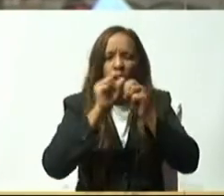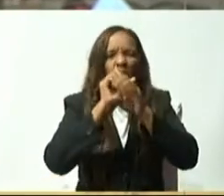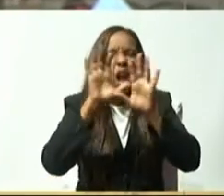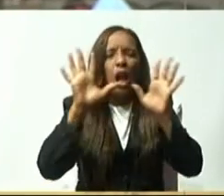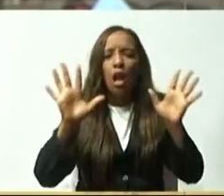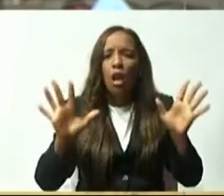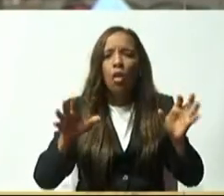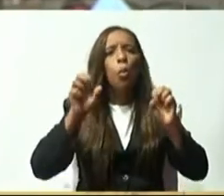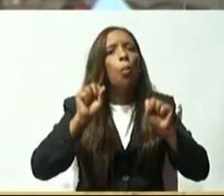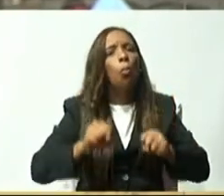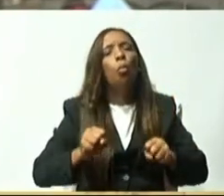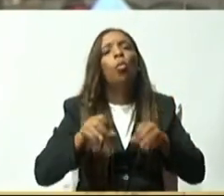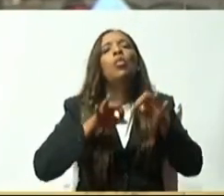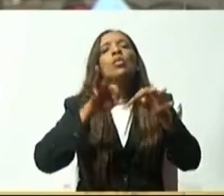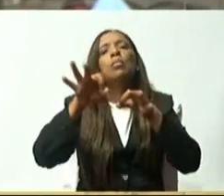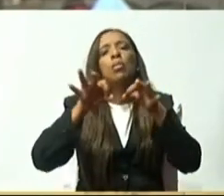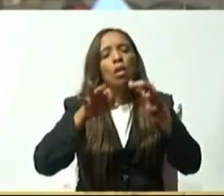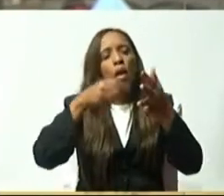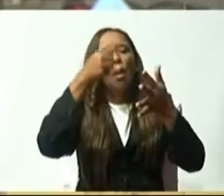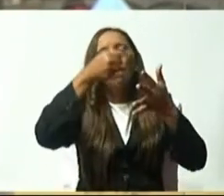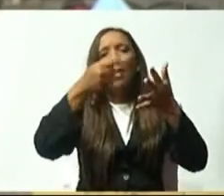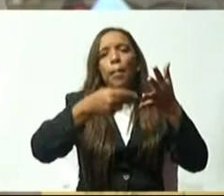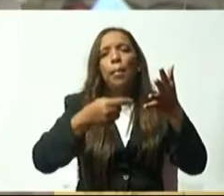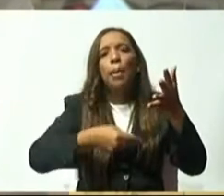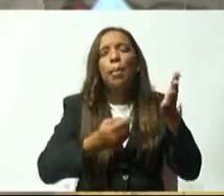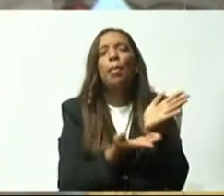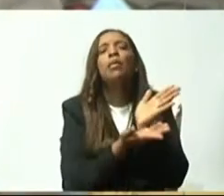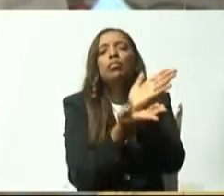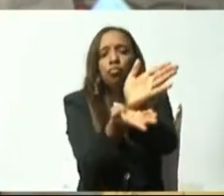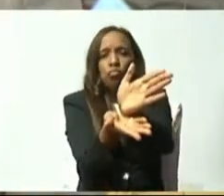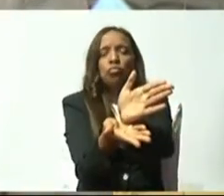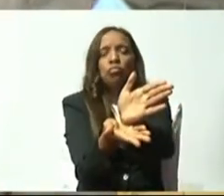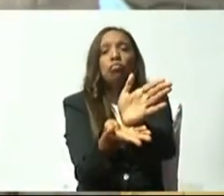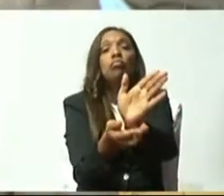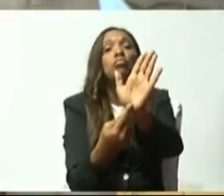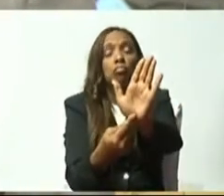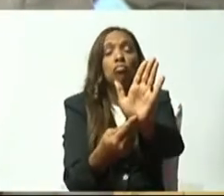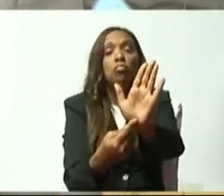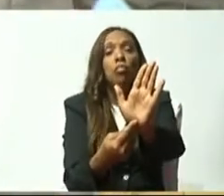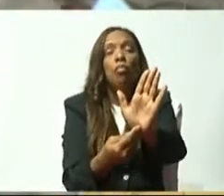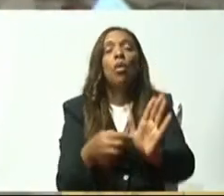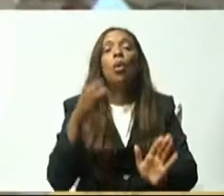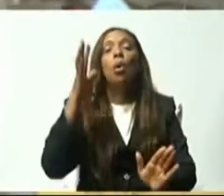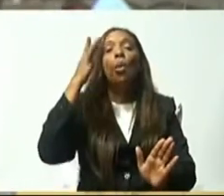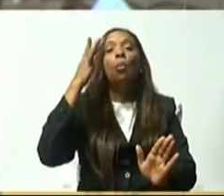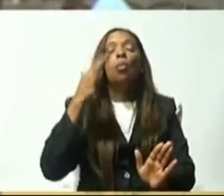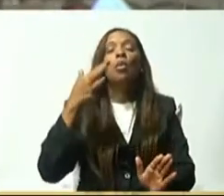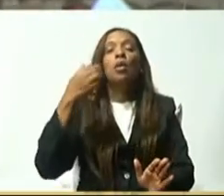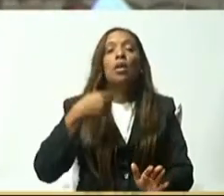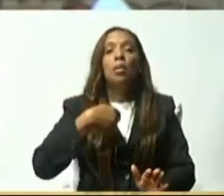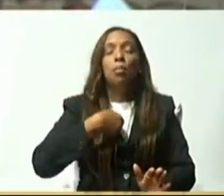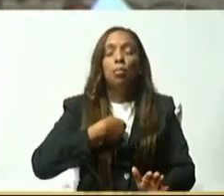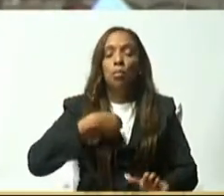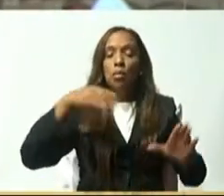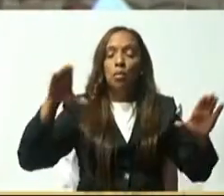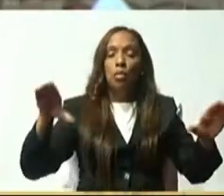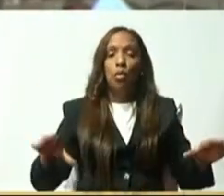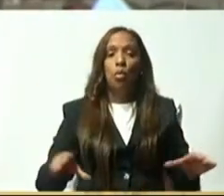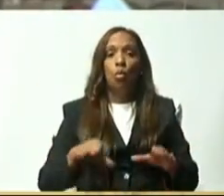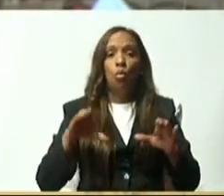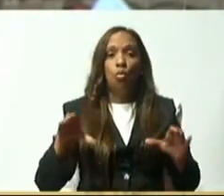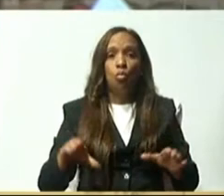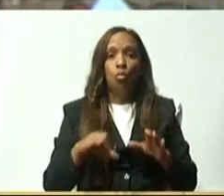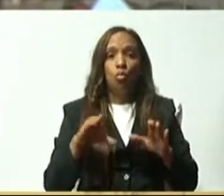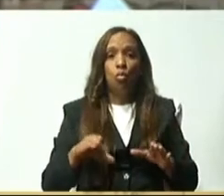nada de qué avergonzarme. Me verán en el escenario que sea defendiendo mi dignidad y la dignidad de mi familia de